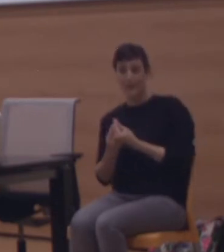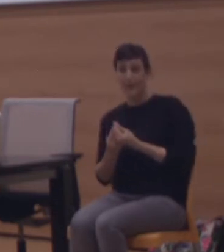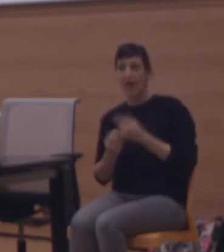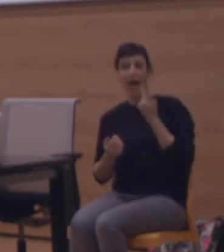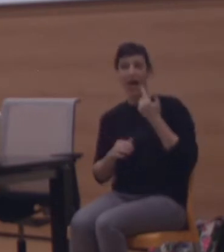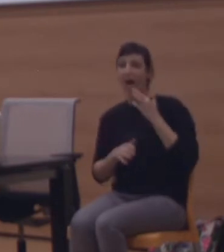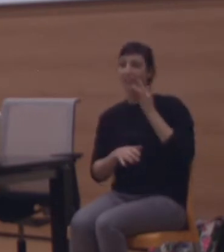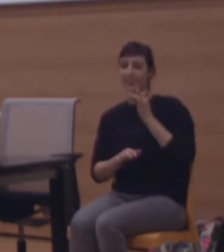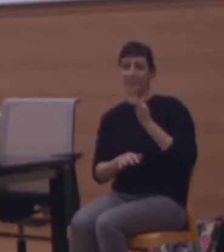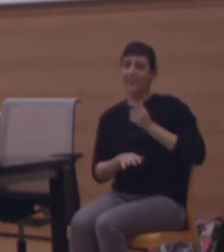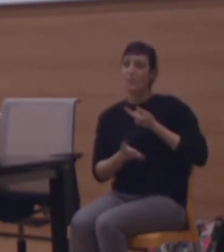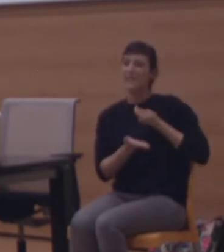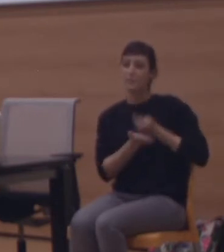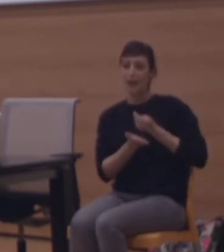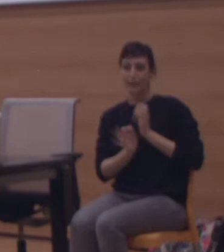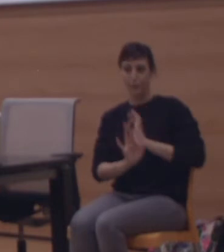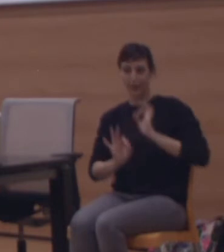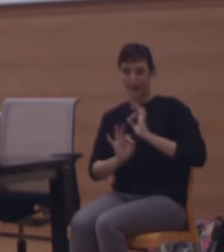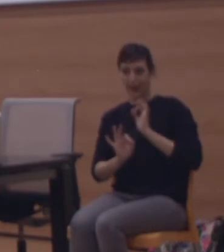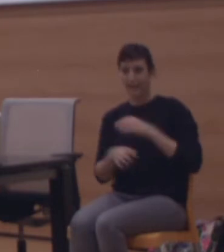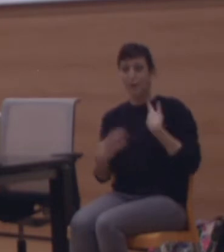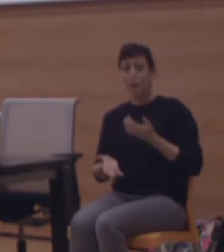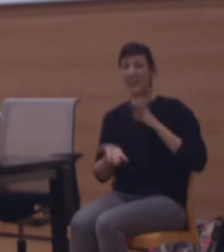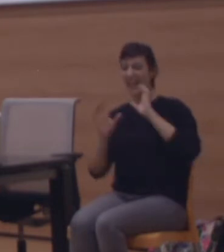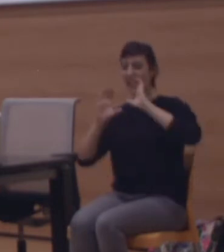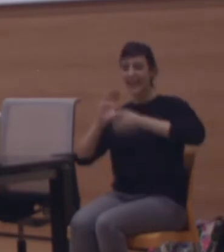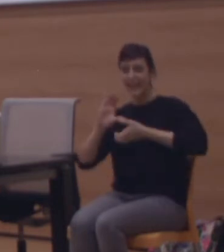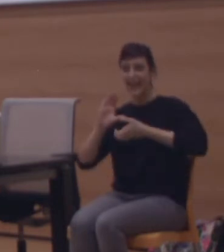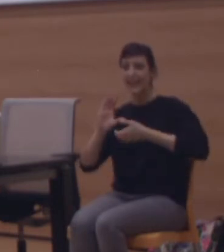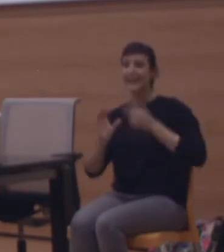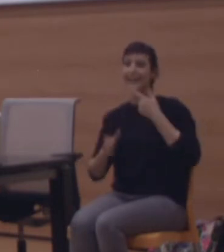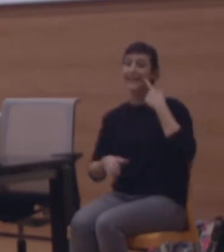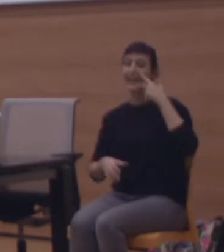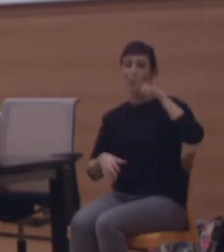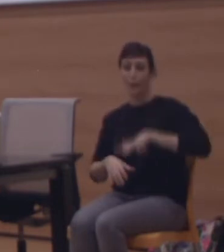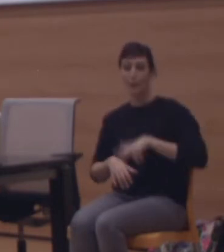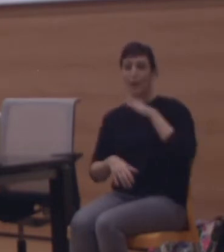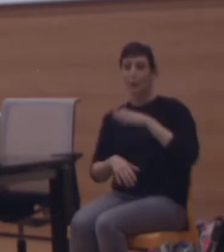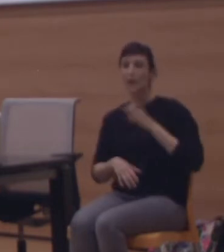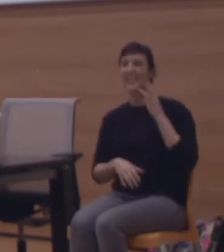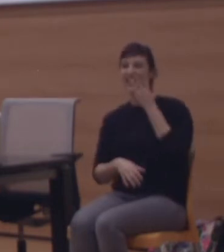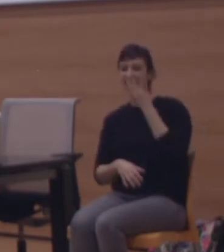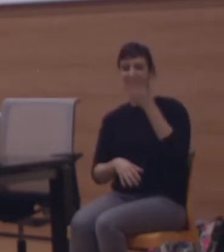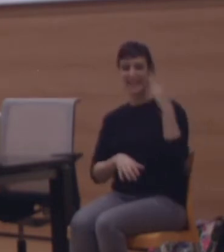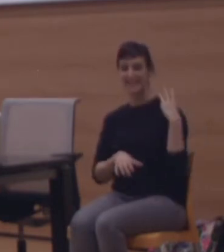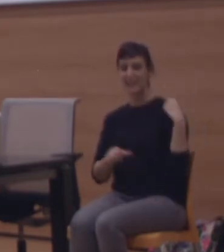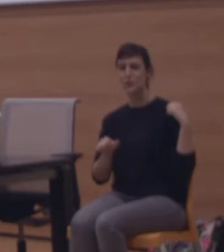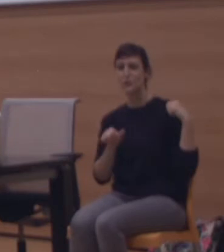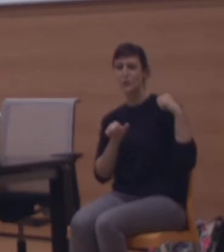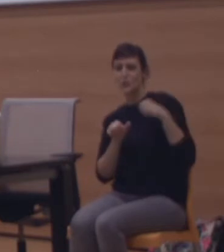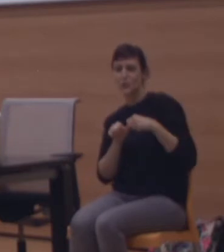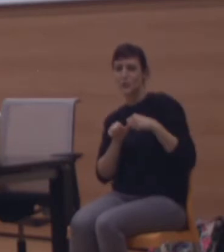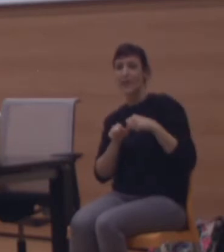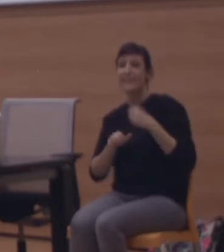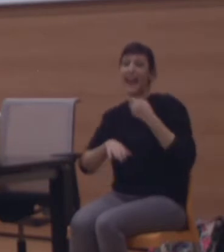cierto. Y bueno, reconocer al CREO un año más. Vamos por el tercer año consecutivo de jornadas en lesiones en